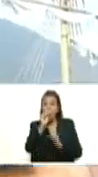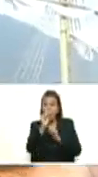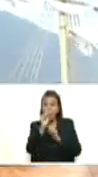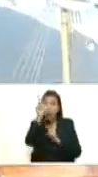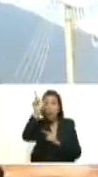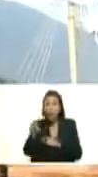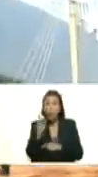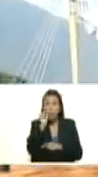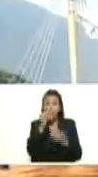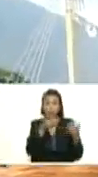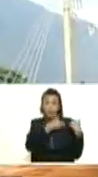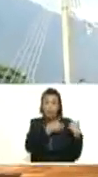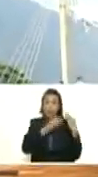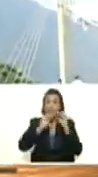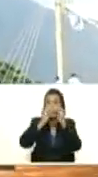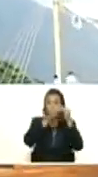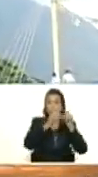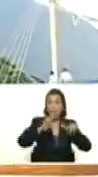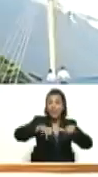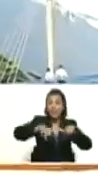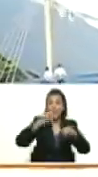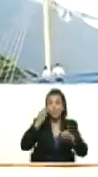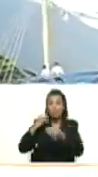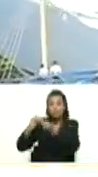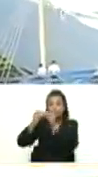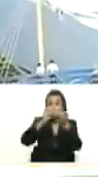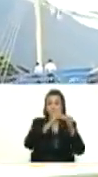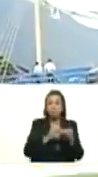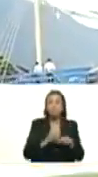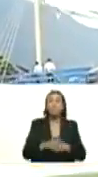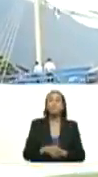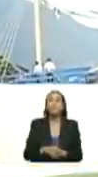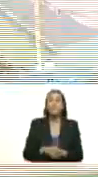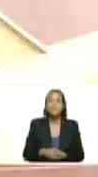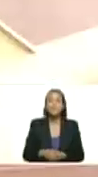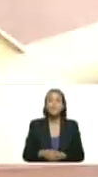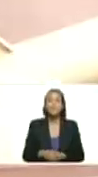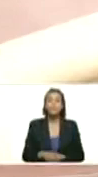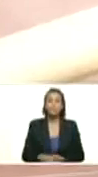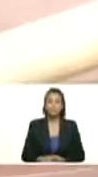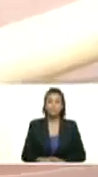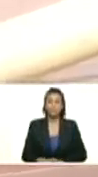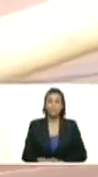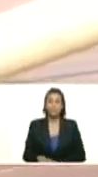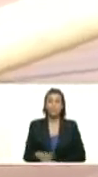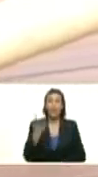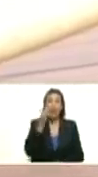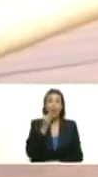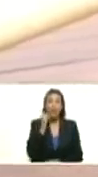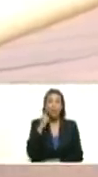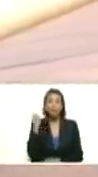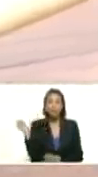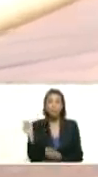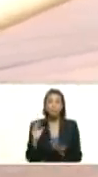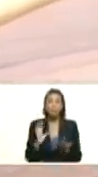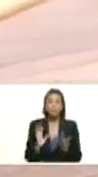Pantoja, hijo del gran maestro Juan Vicente Torrealba. El joropo